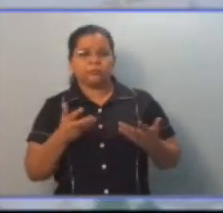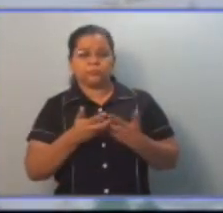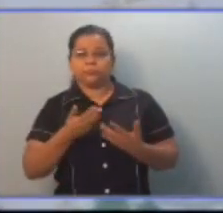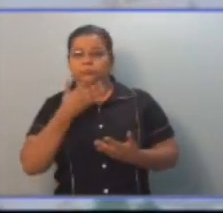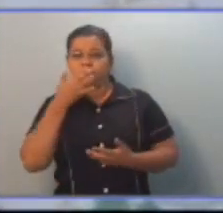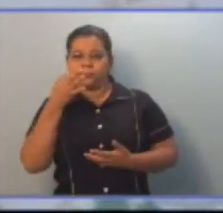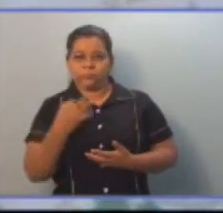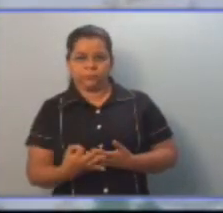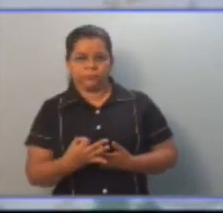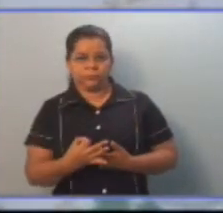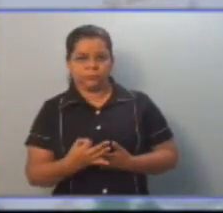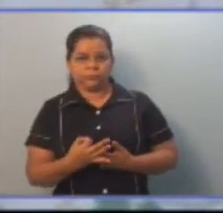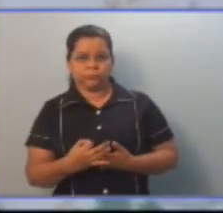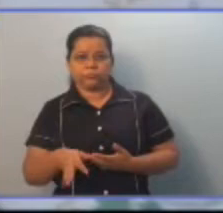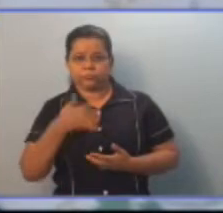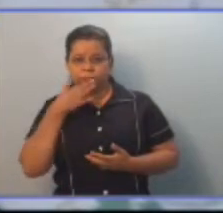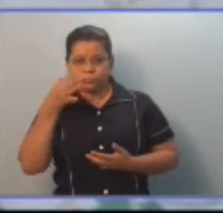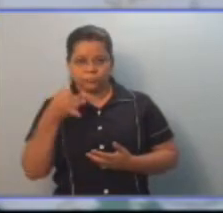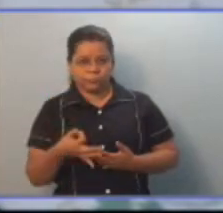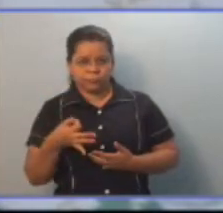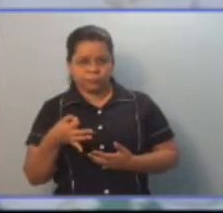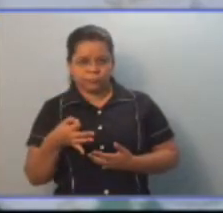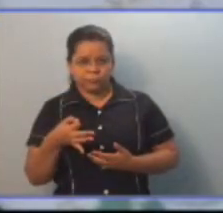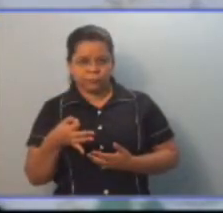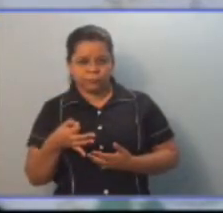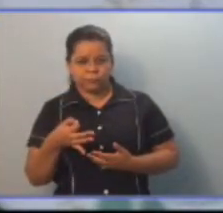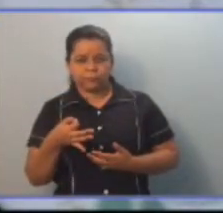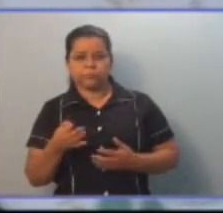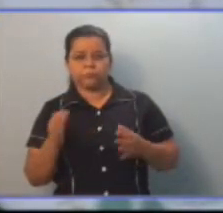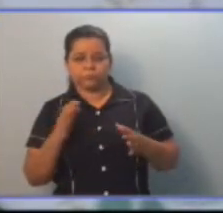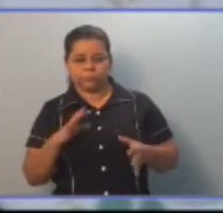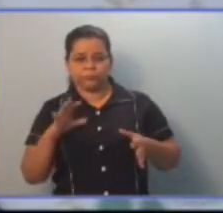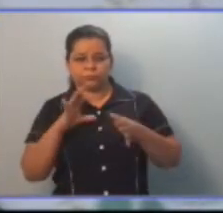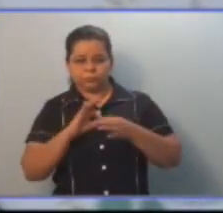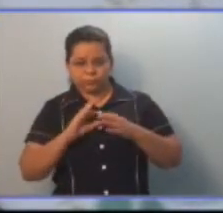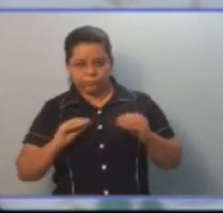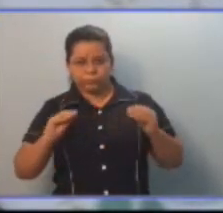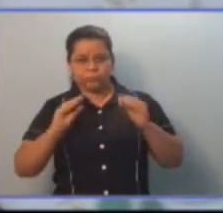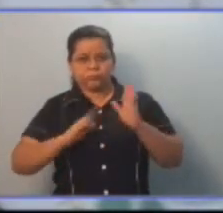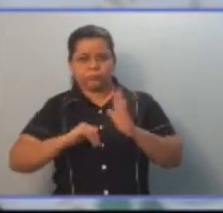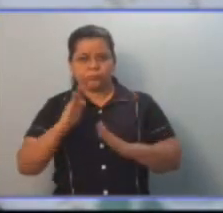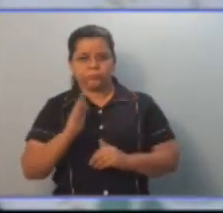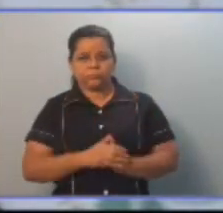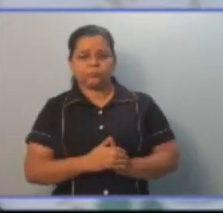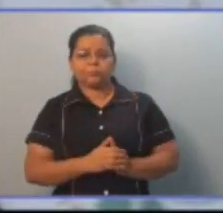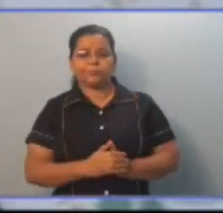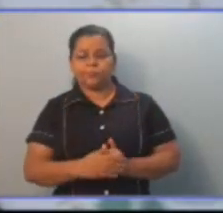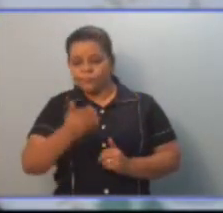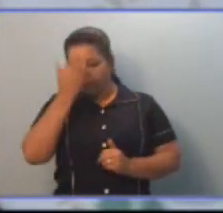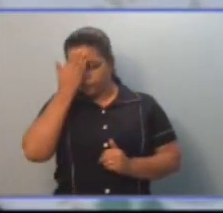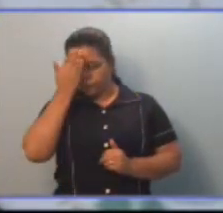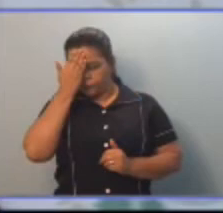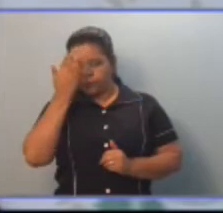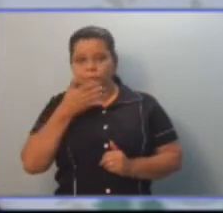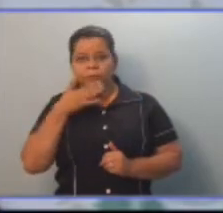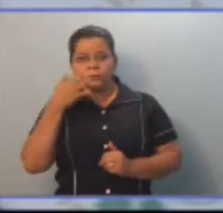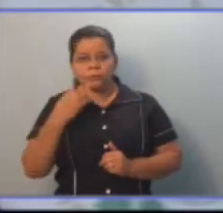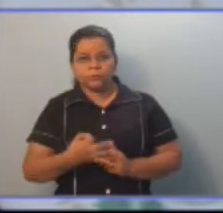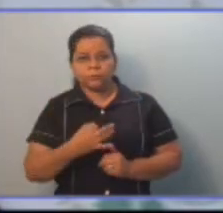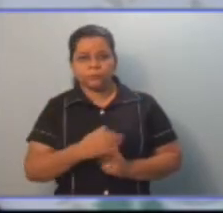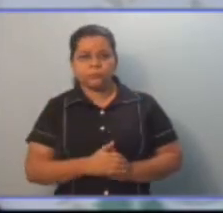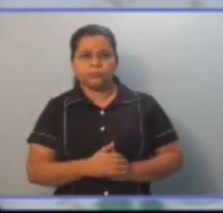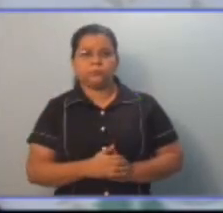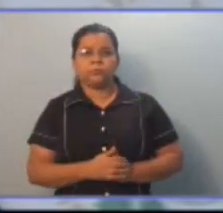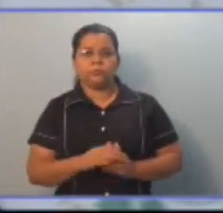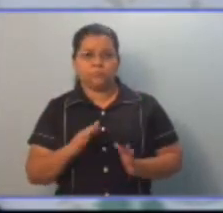verdad que toda persona como ser humano tiene derecho a saber la verdad, y ese derecho a saber la